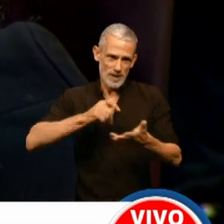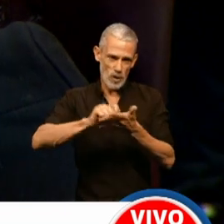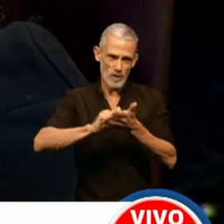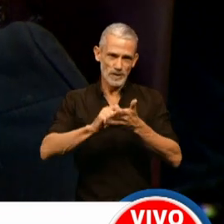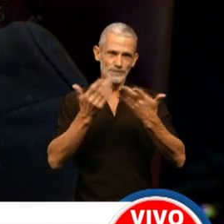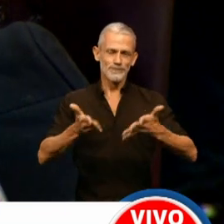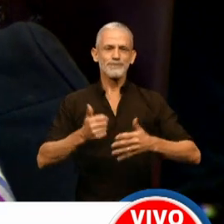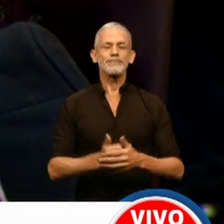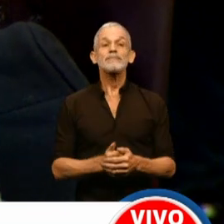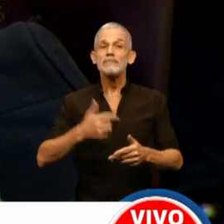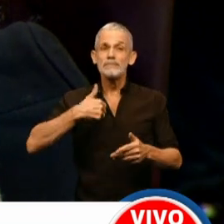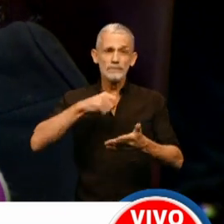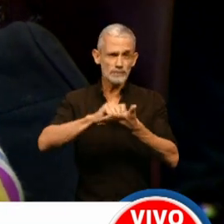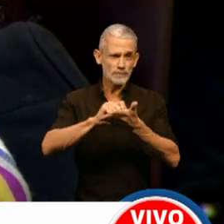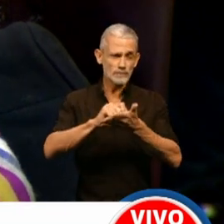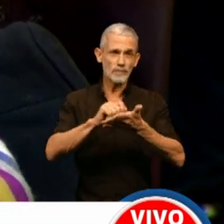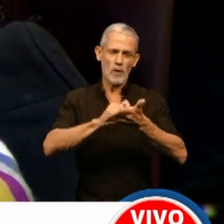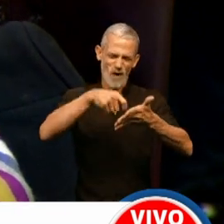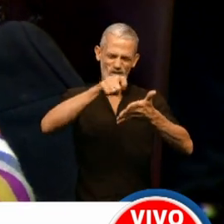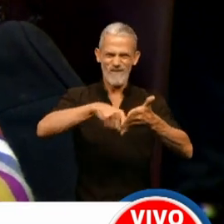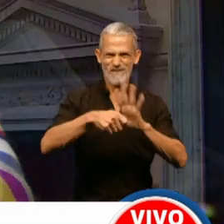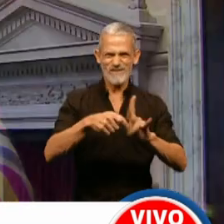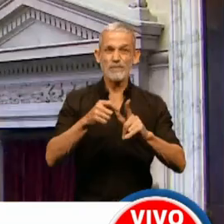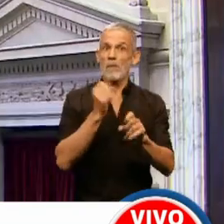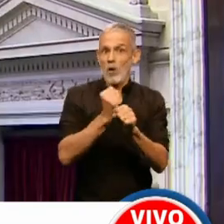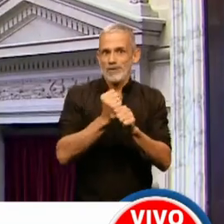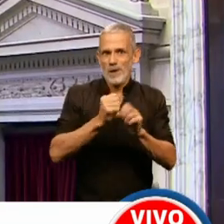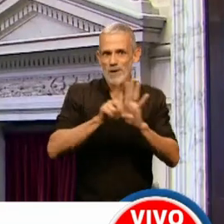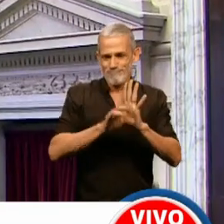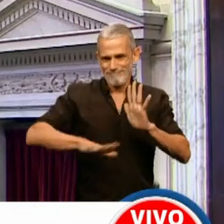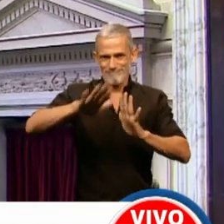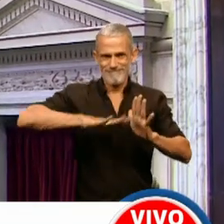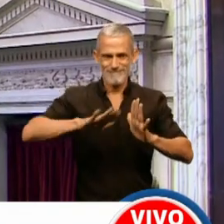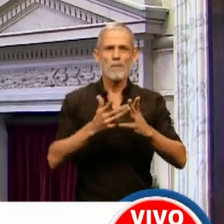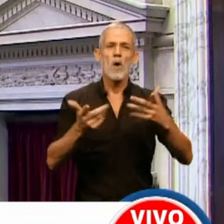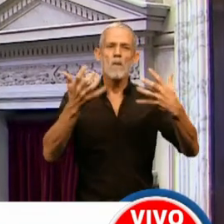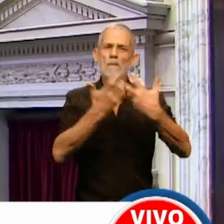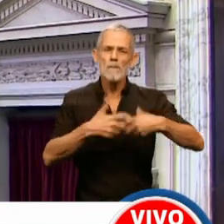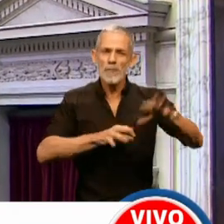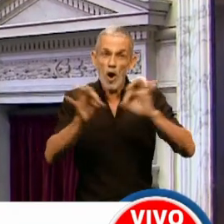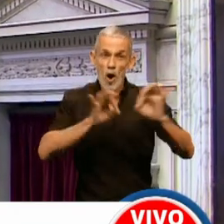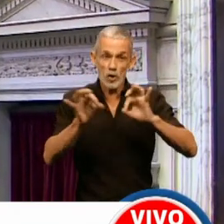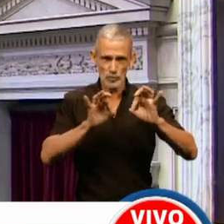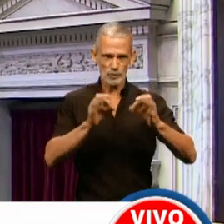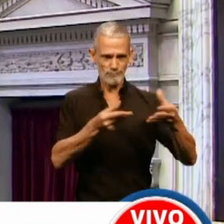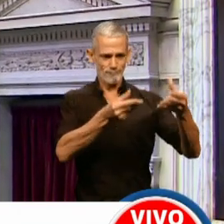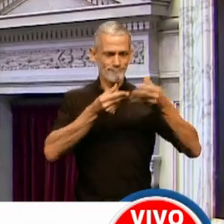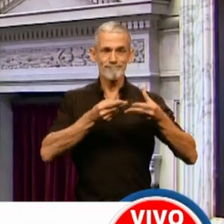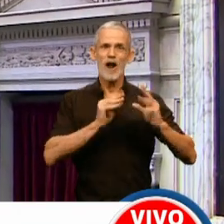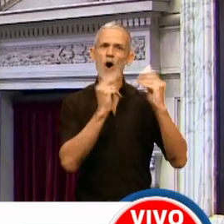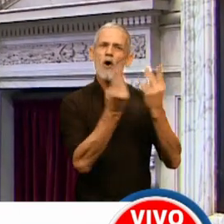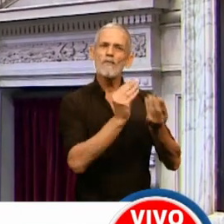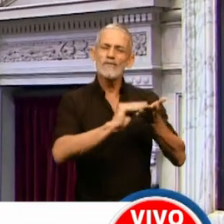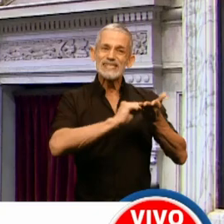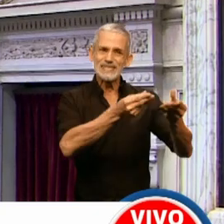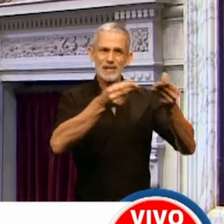desde autoría en términos de la firma y en términos del trabajo legislativo por un proyecto que llega también a mi despacho de la